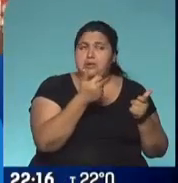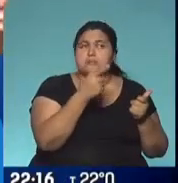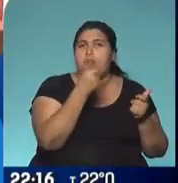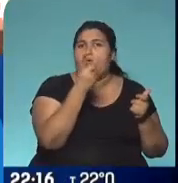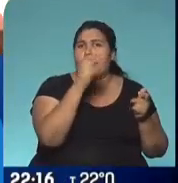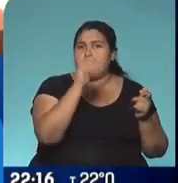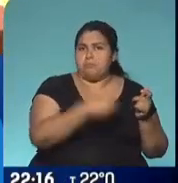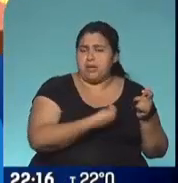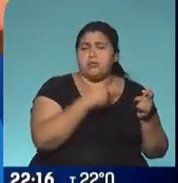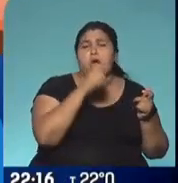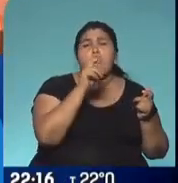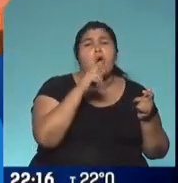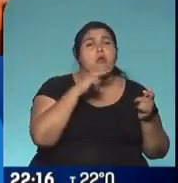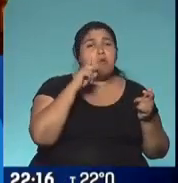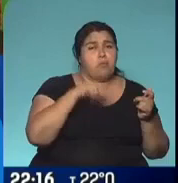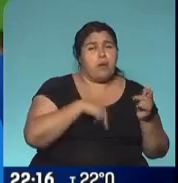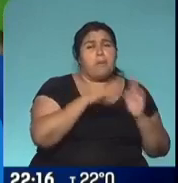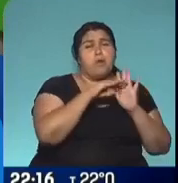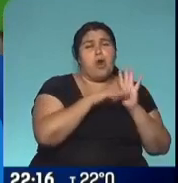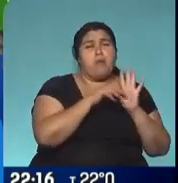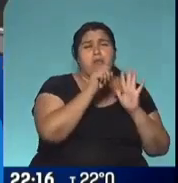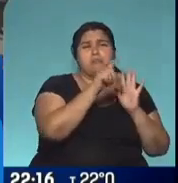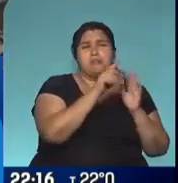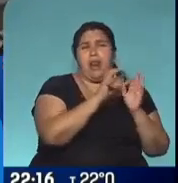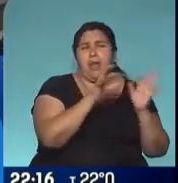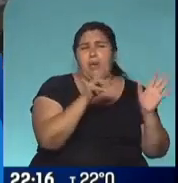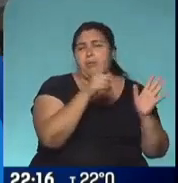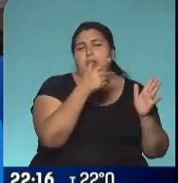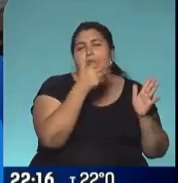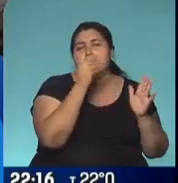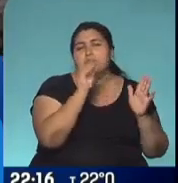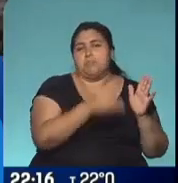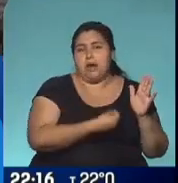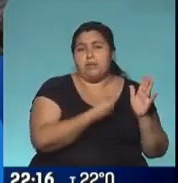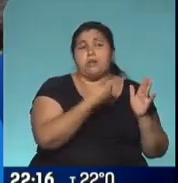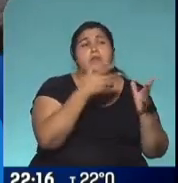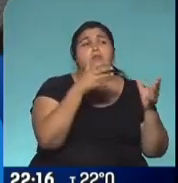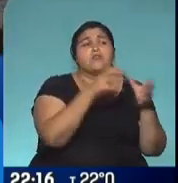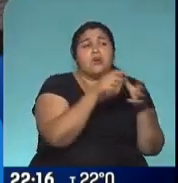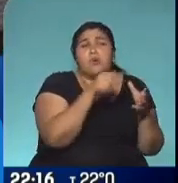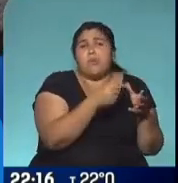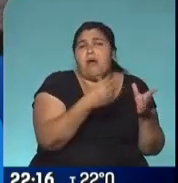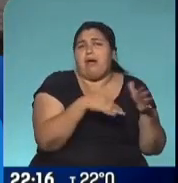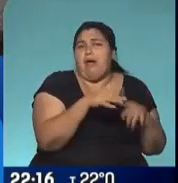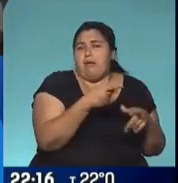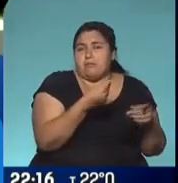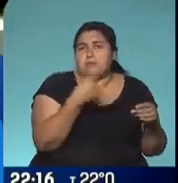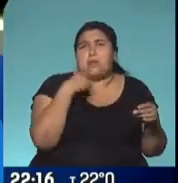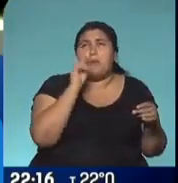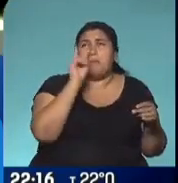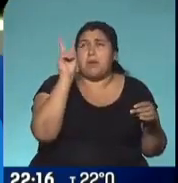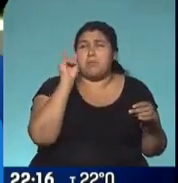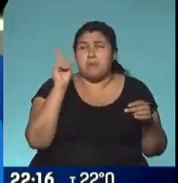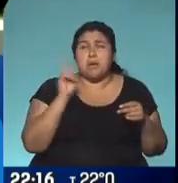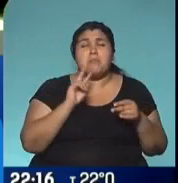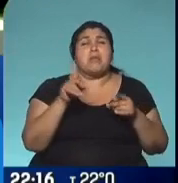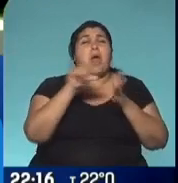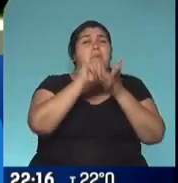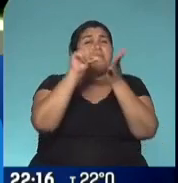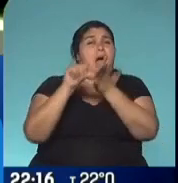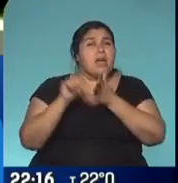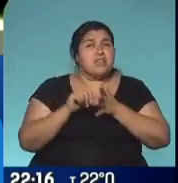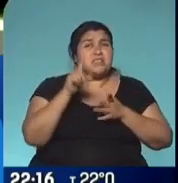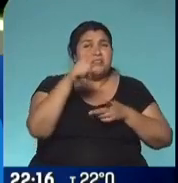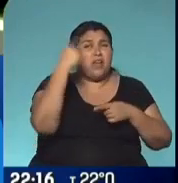Corbyn perdió con un programa radical. Entonces, ¿qué le queda al laborismo? Si uno ve lo que está pasando en otros países de Europa también, uno ve la